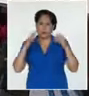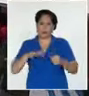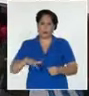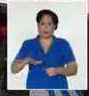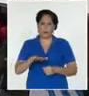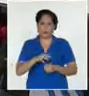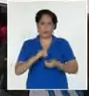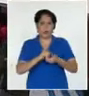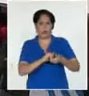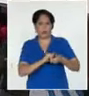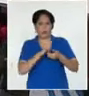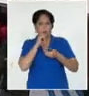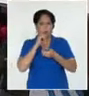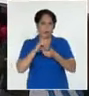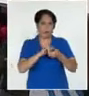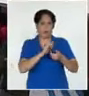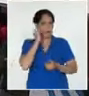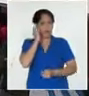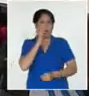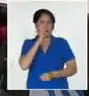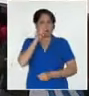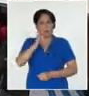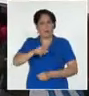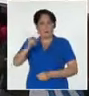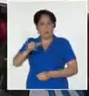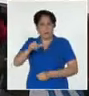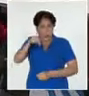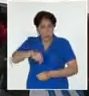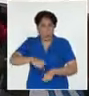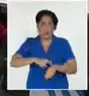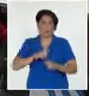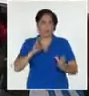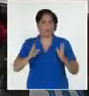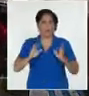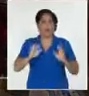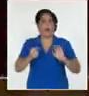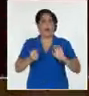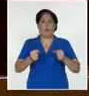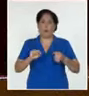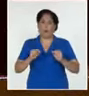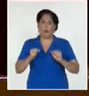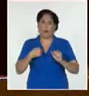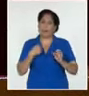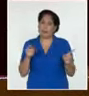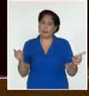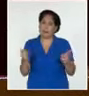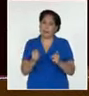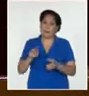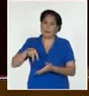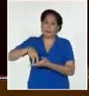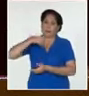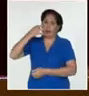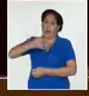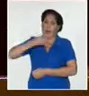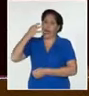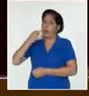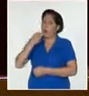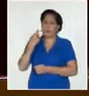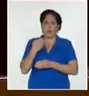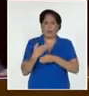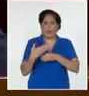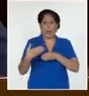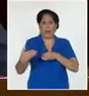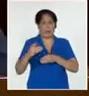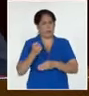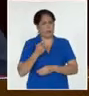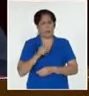Queridos cederistas, estamos en tiempo de ahorro, así que voy a tratar de ahorrar el tiempo de todos y no voy a extenderme